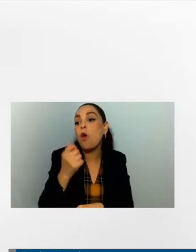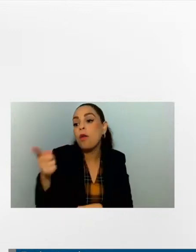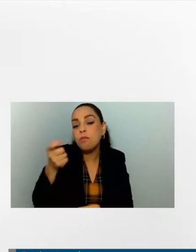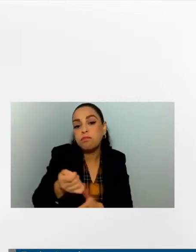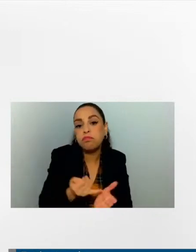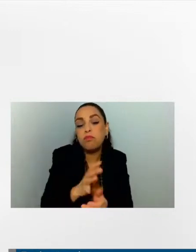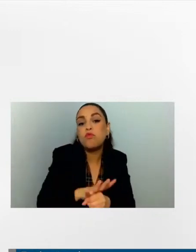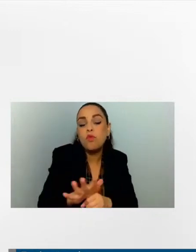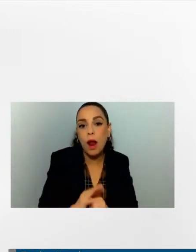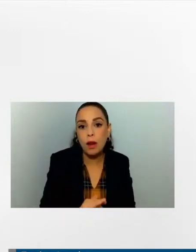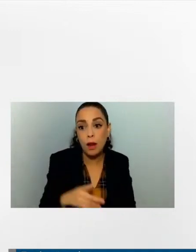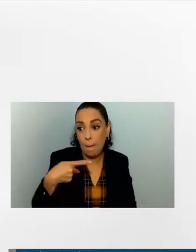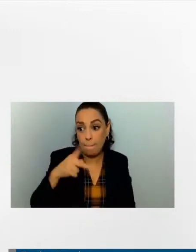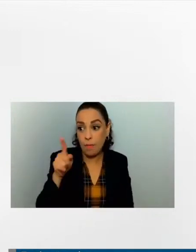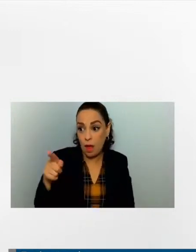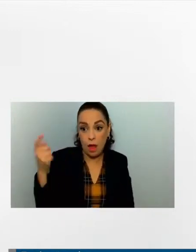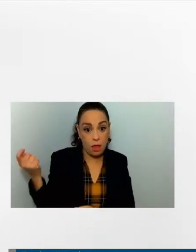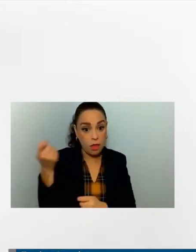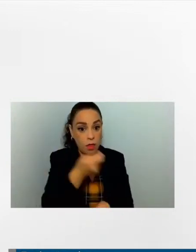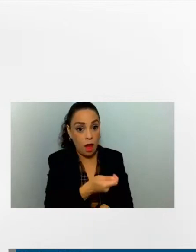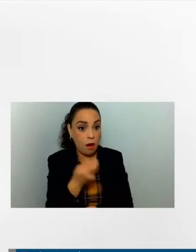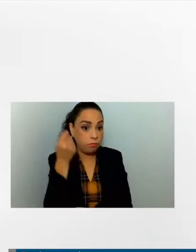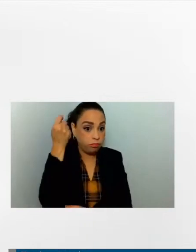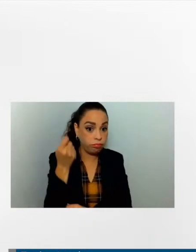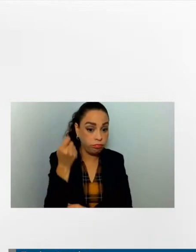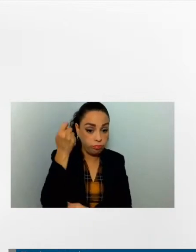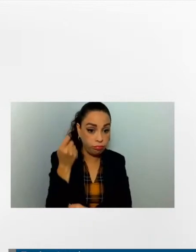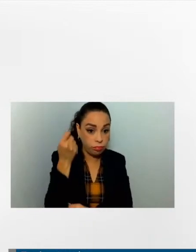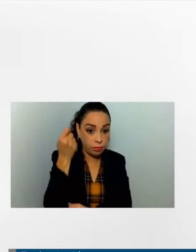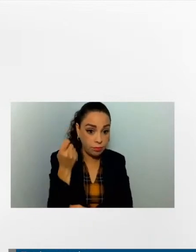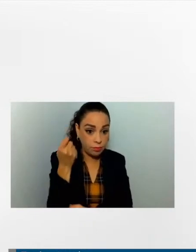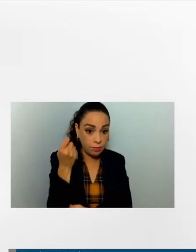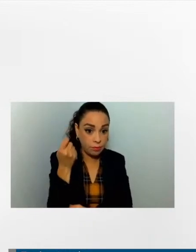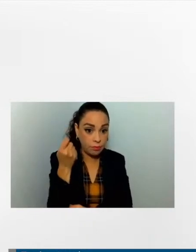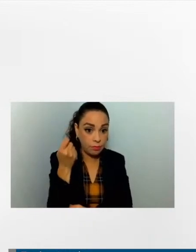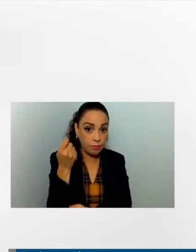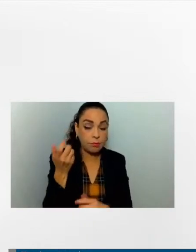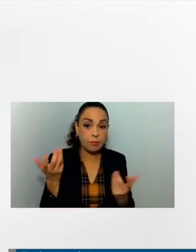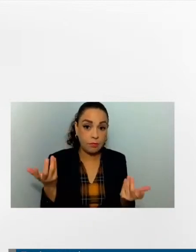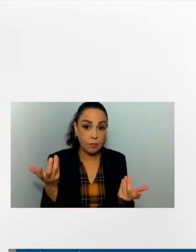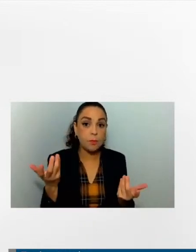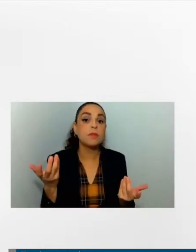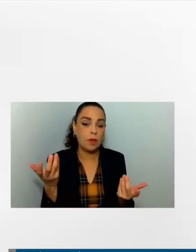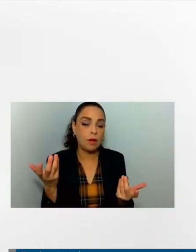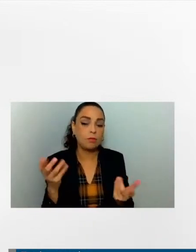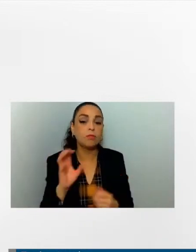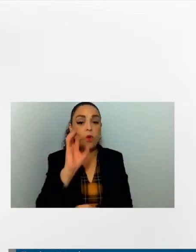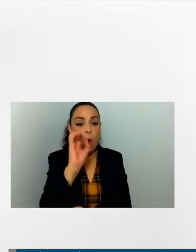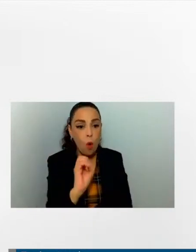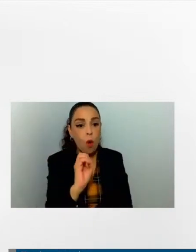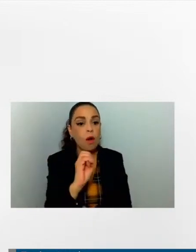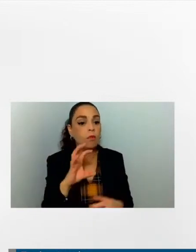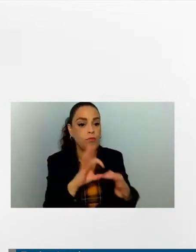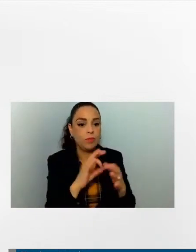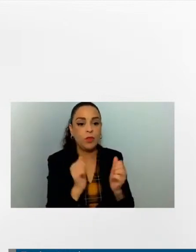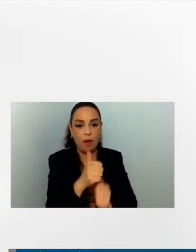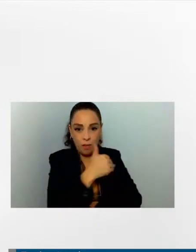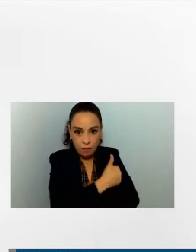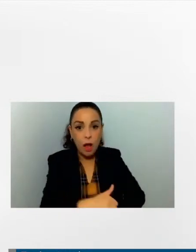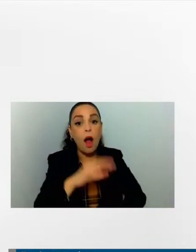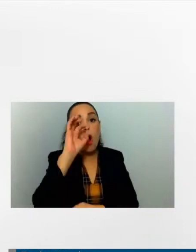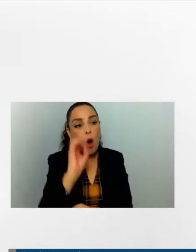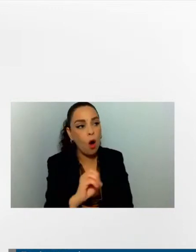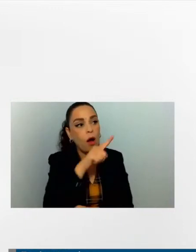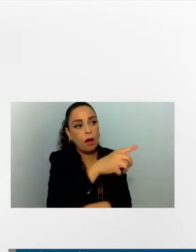dando estos alimentos, pues con la incorporación en el seno familiar o con estas labores domésticas. Ahí depende pues también de